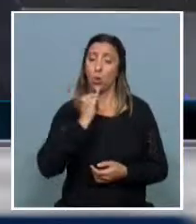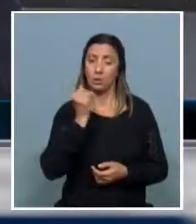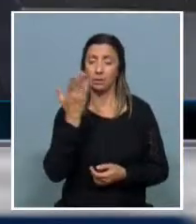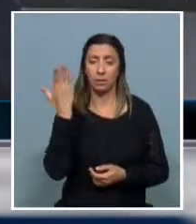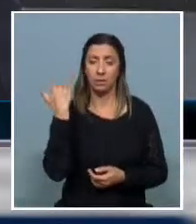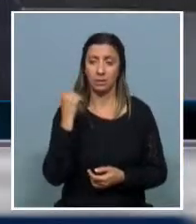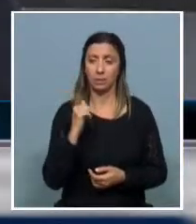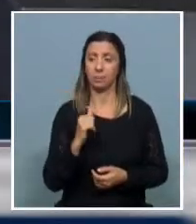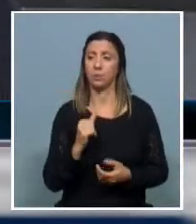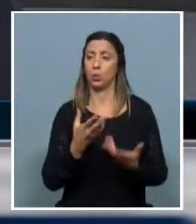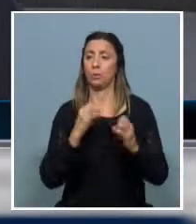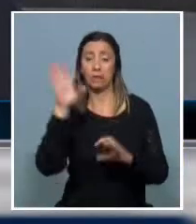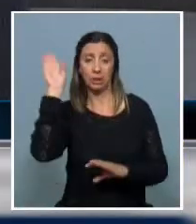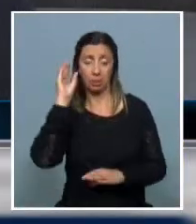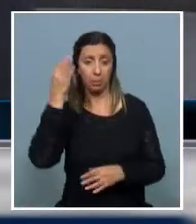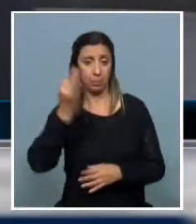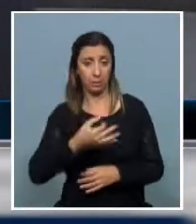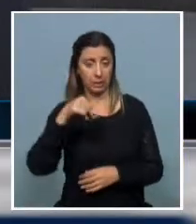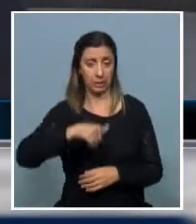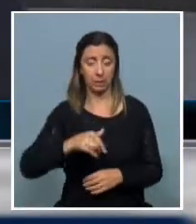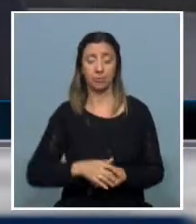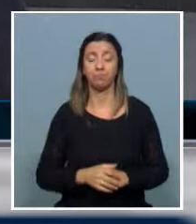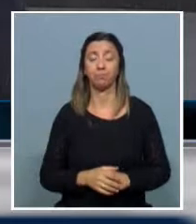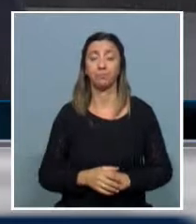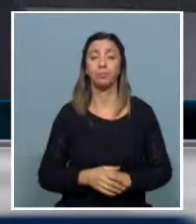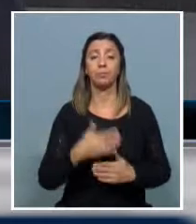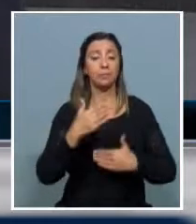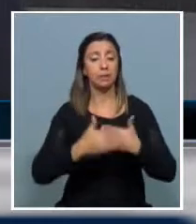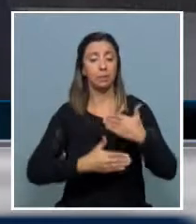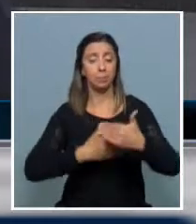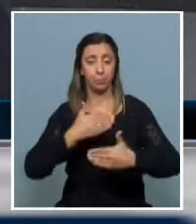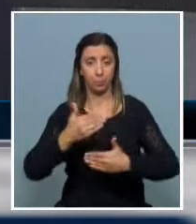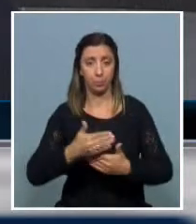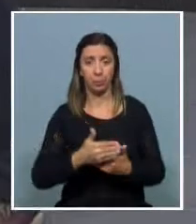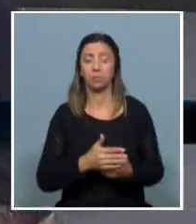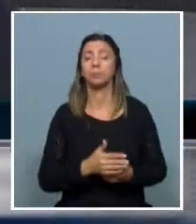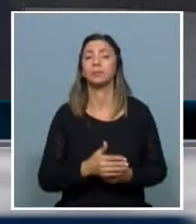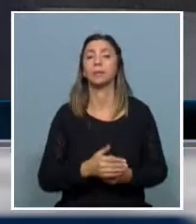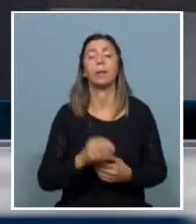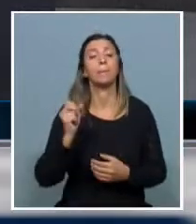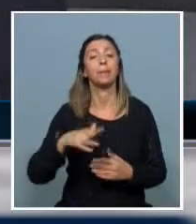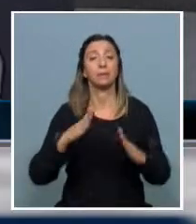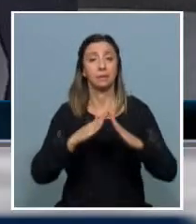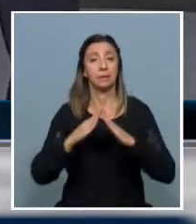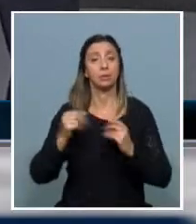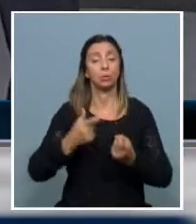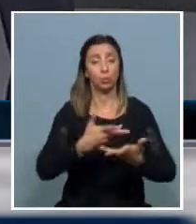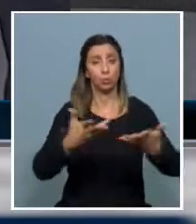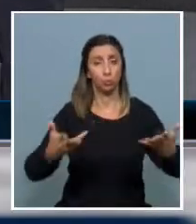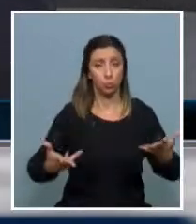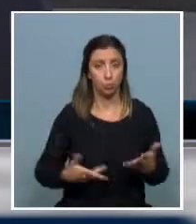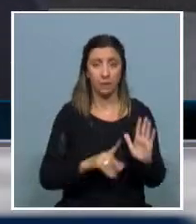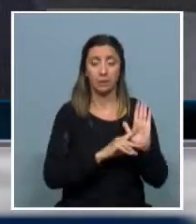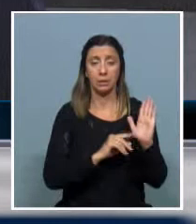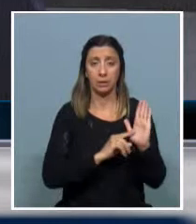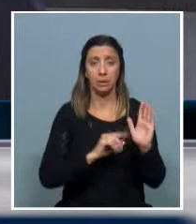recién estás enganchando este programa especial, los pasos, el proceso, los estadios del plan de viviendas sociales, según este